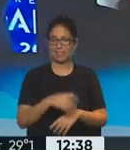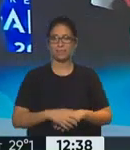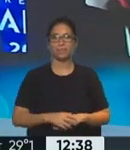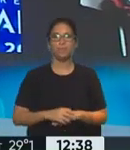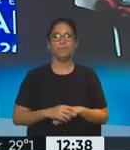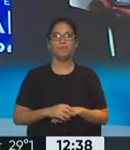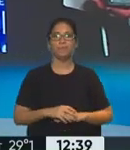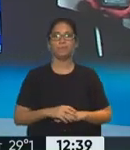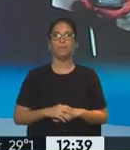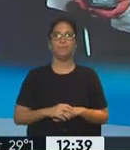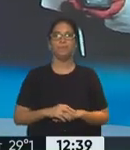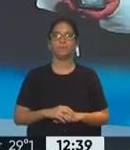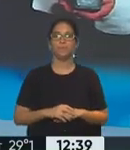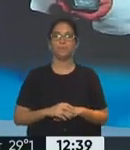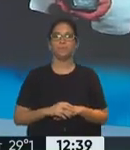bastante.